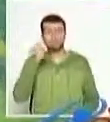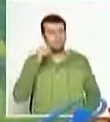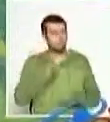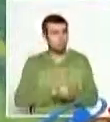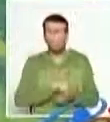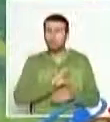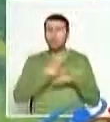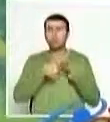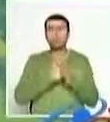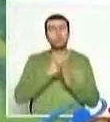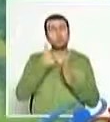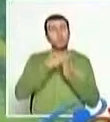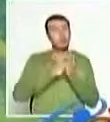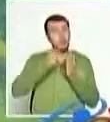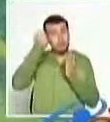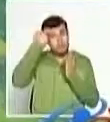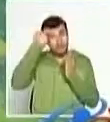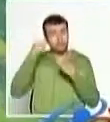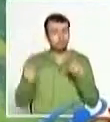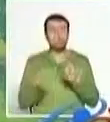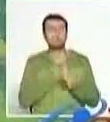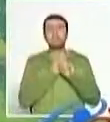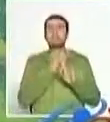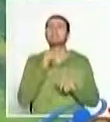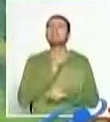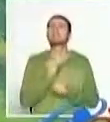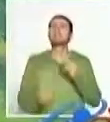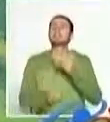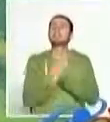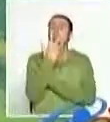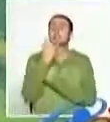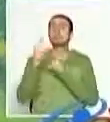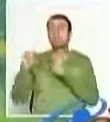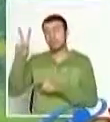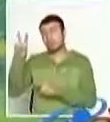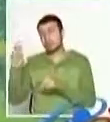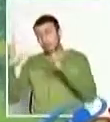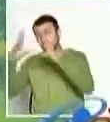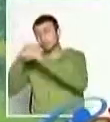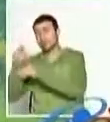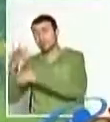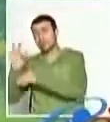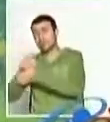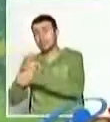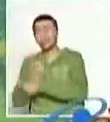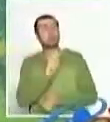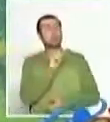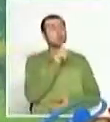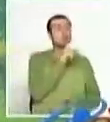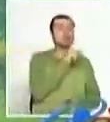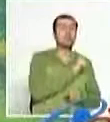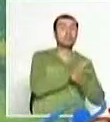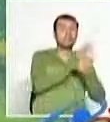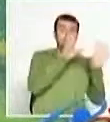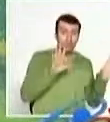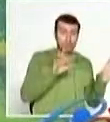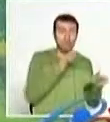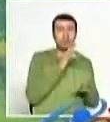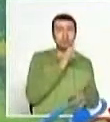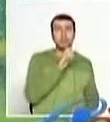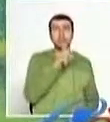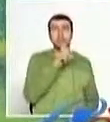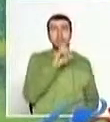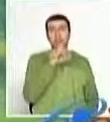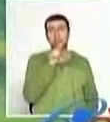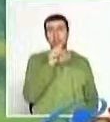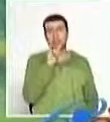todos los programas, y vernos a las 5 de la mañana y 7 de la noche en Telecafé y a las 11 de la mañana en Telepacífico.